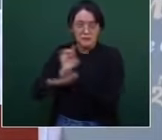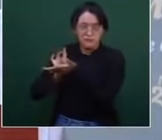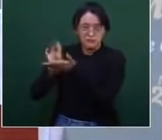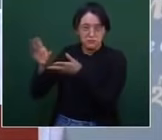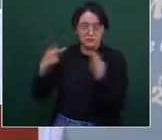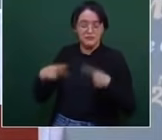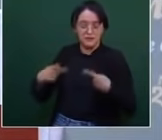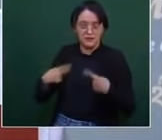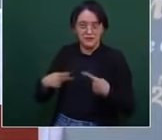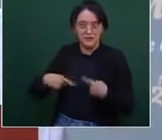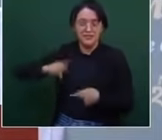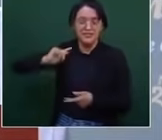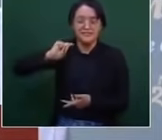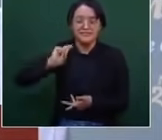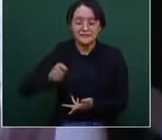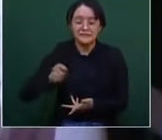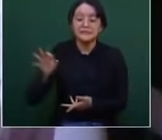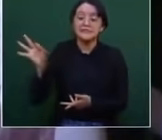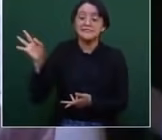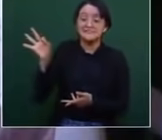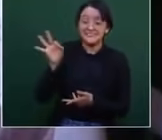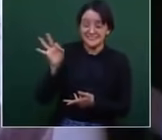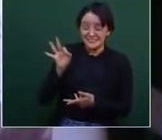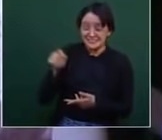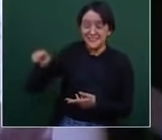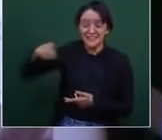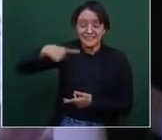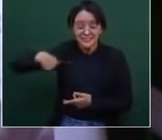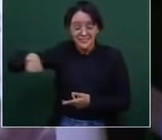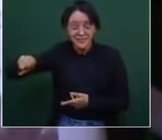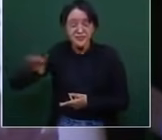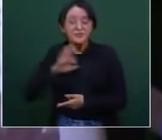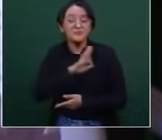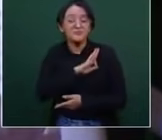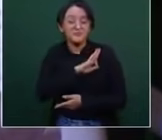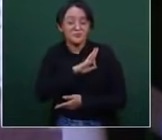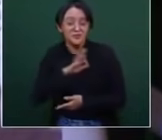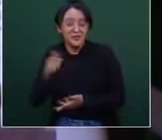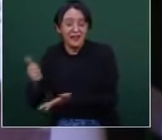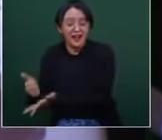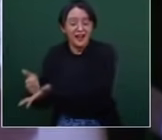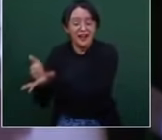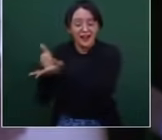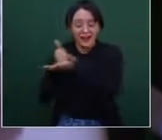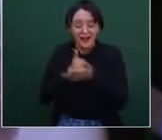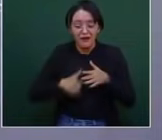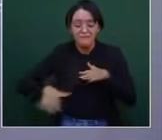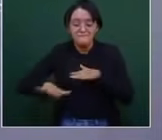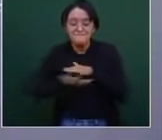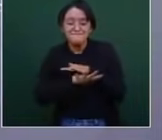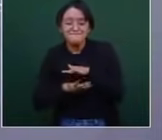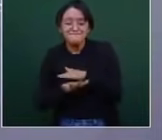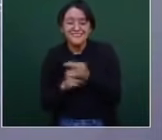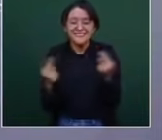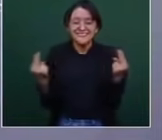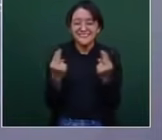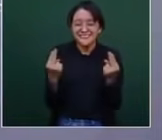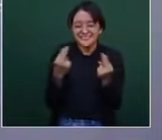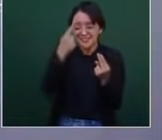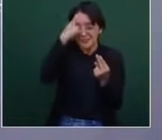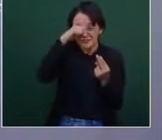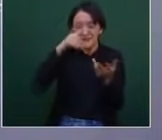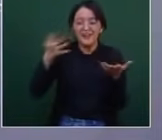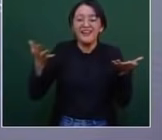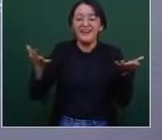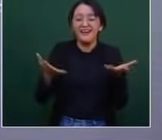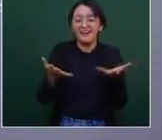podía haber dado lugar a la formación de una oligarquía, base indispensable para la